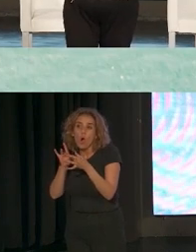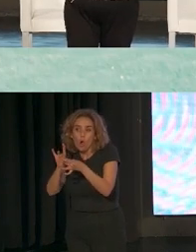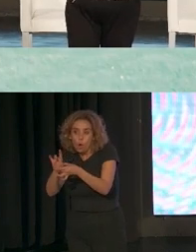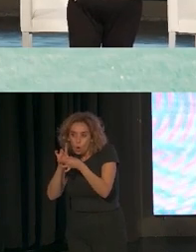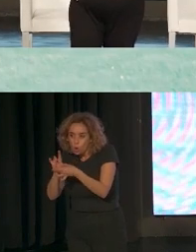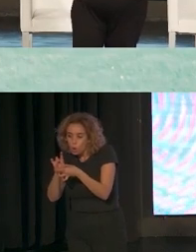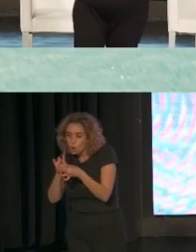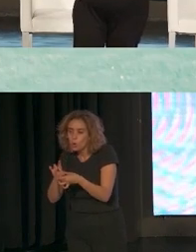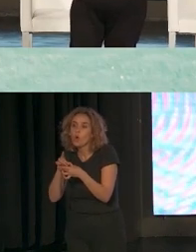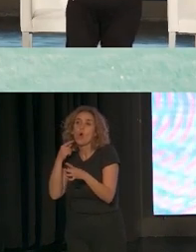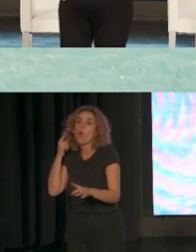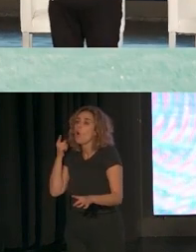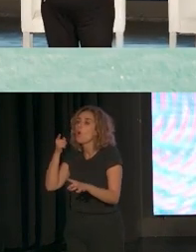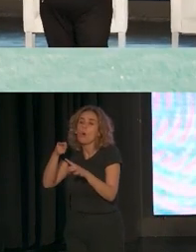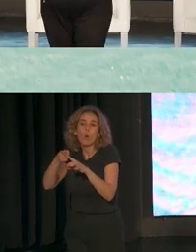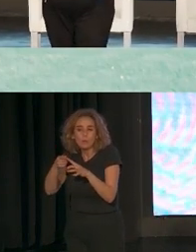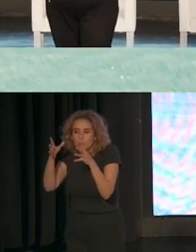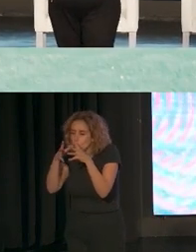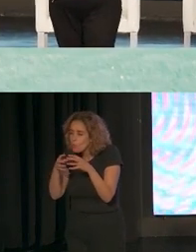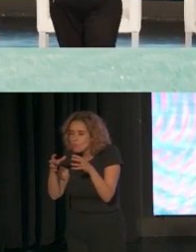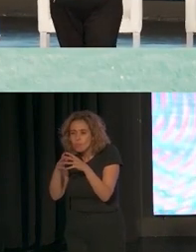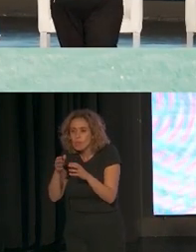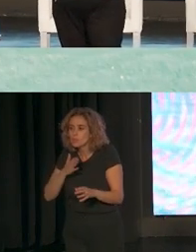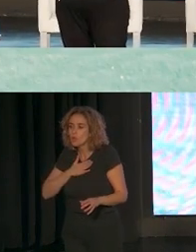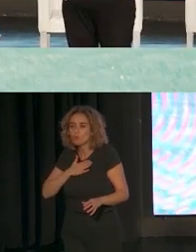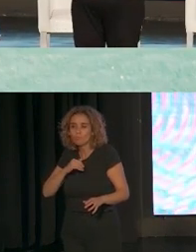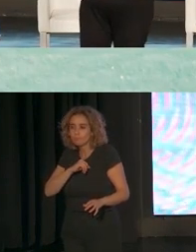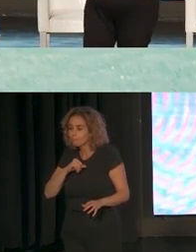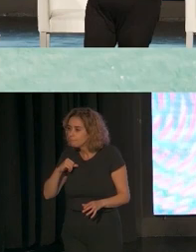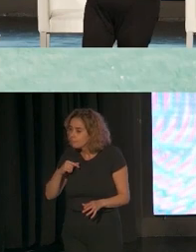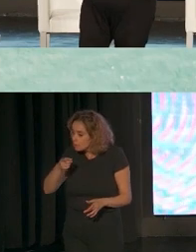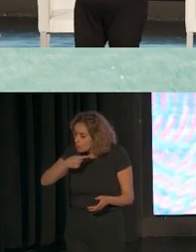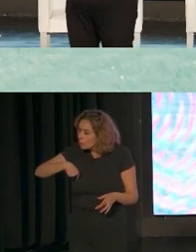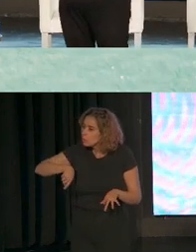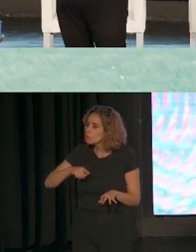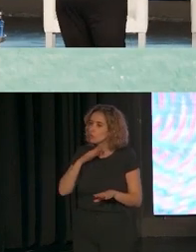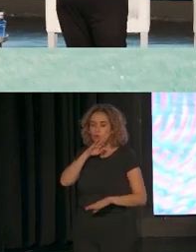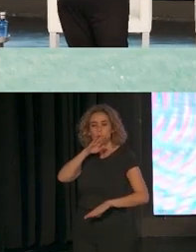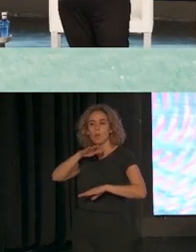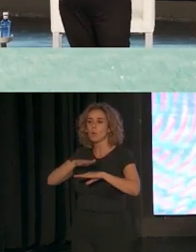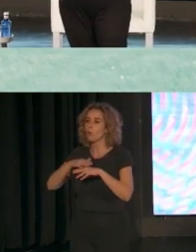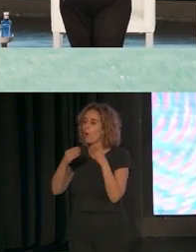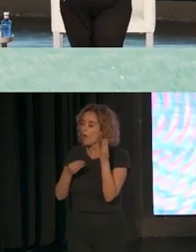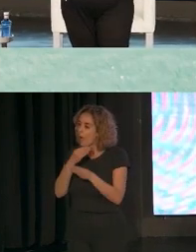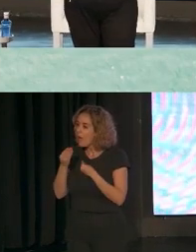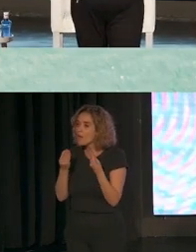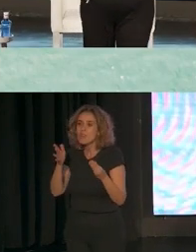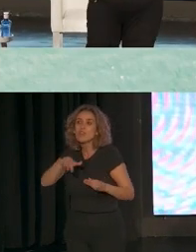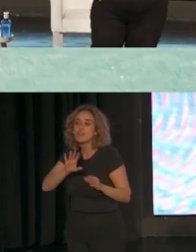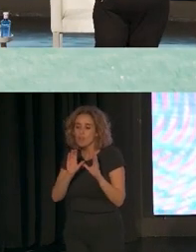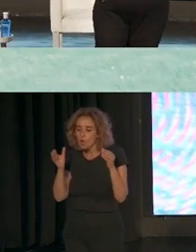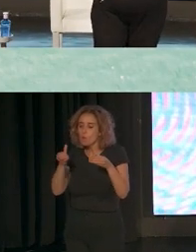nuestras metas nuestros deseos que muchas veces para cumplirlos tenemos que hacerlos dentro de la